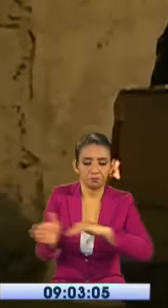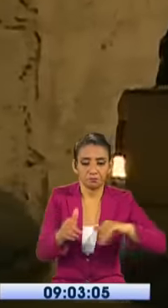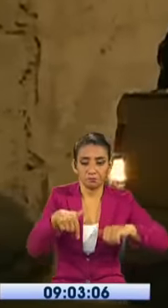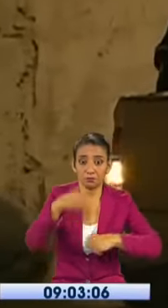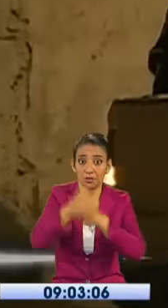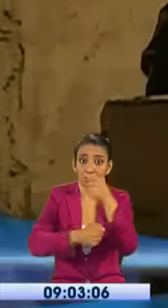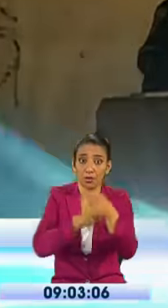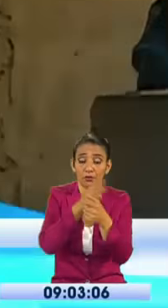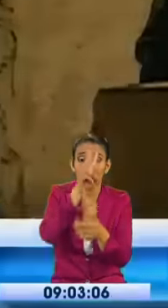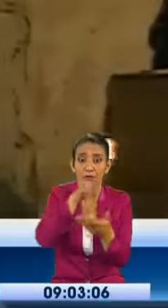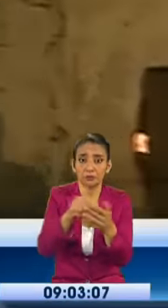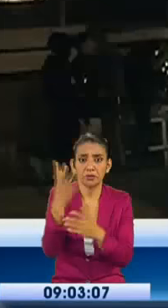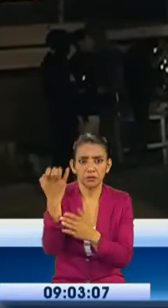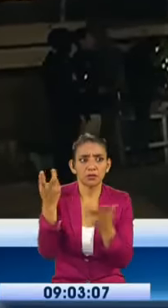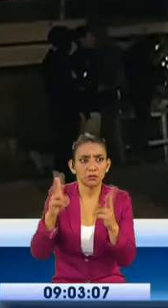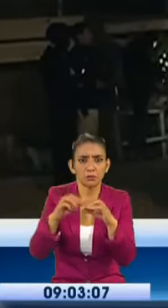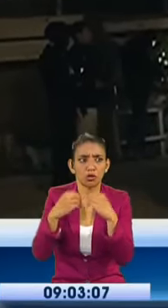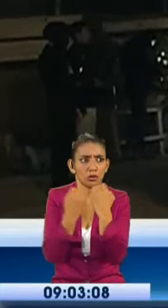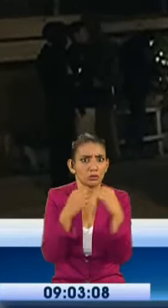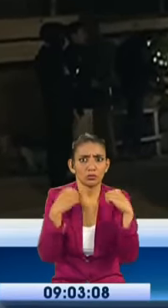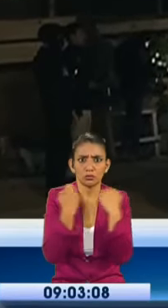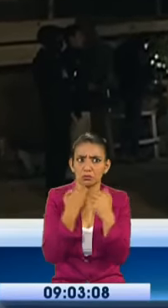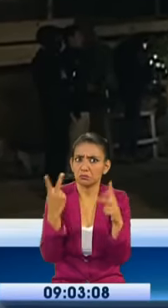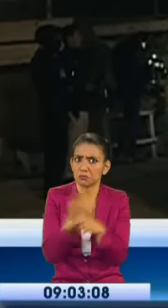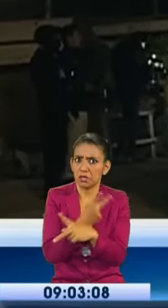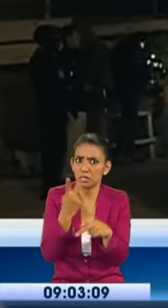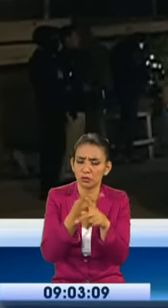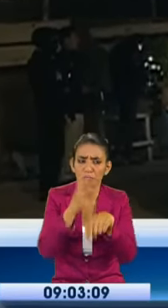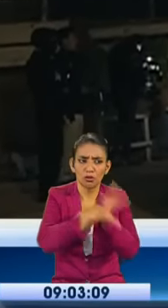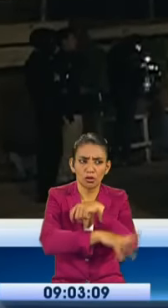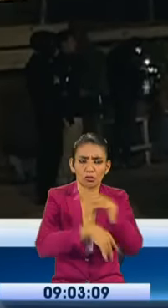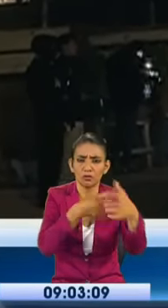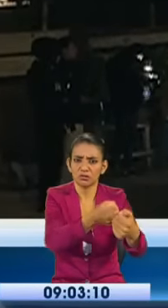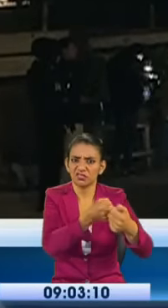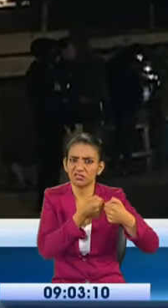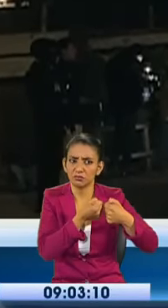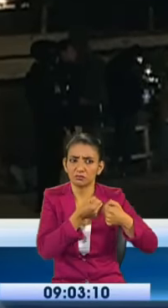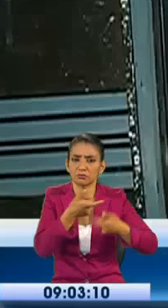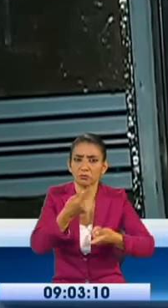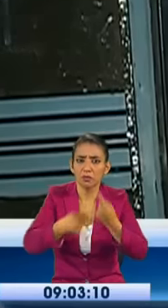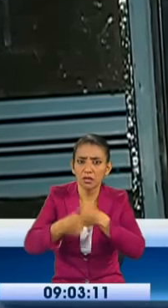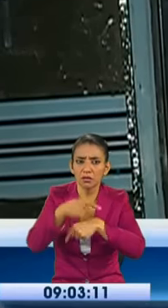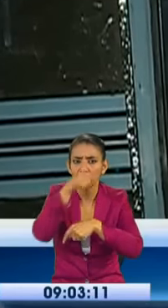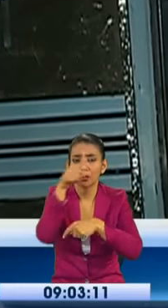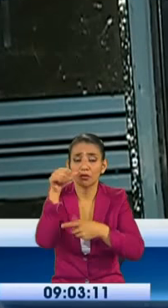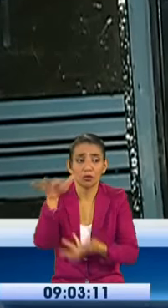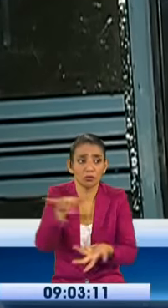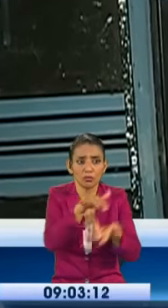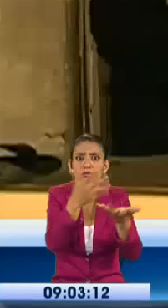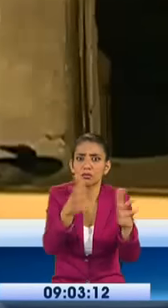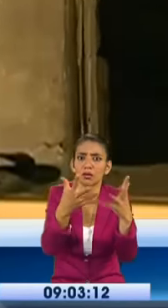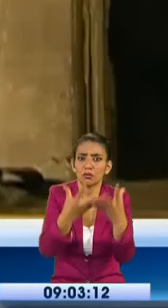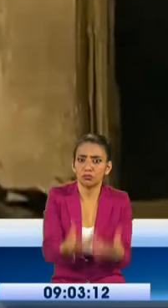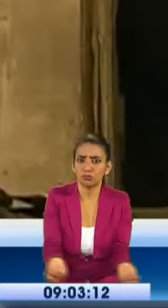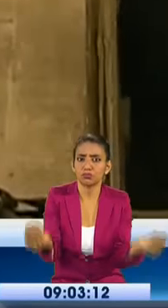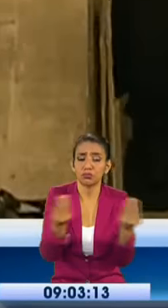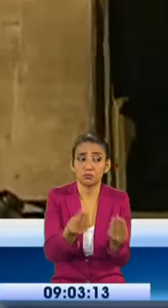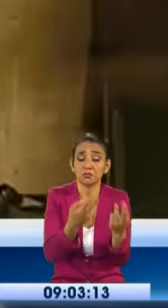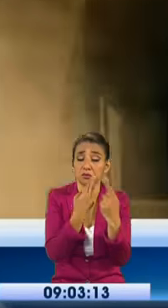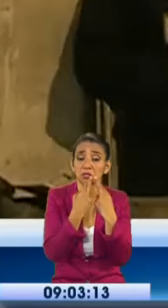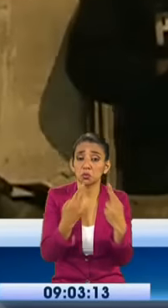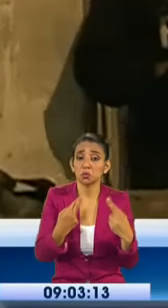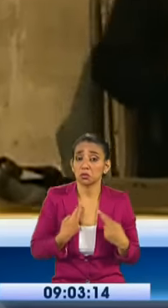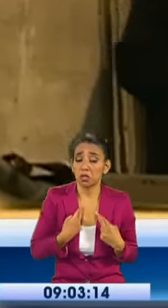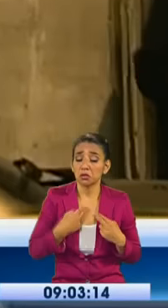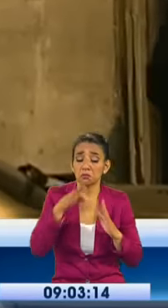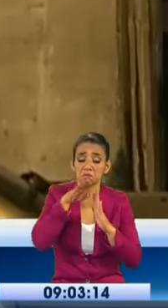frente al delito organizado. Bandas de robo, secuestro, tráfico y microtráfico fueron fueron desarticuladas y como resultado se